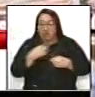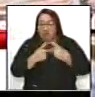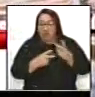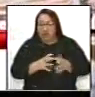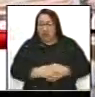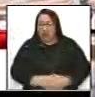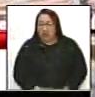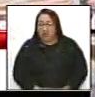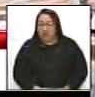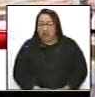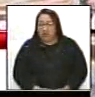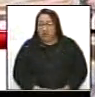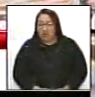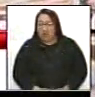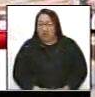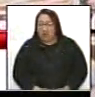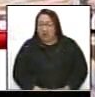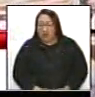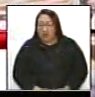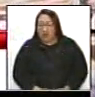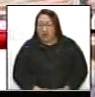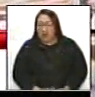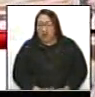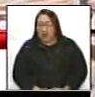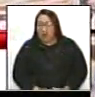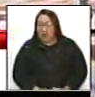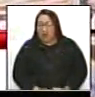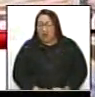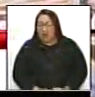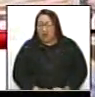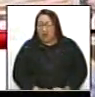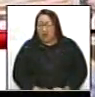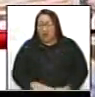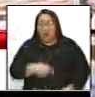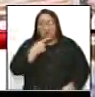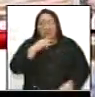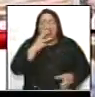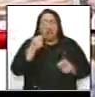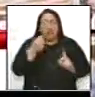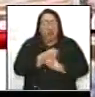encontré con este caso. Por ejemplo, este caso acá, de una mujer